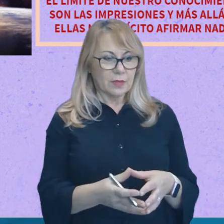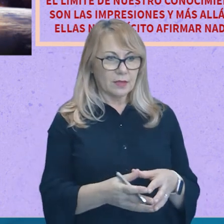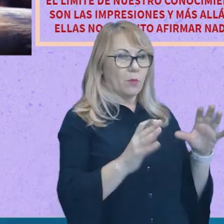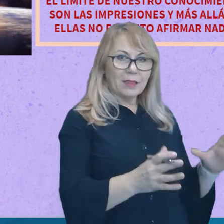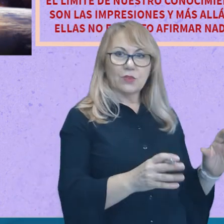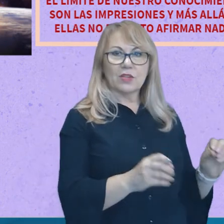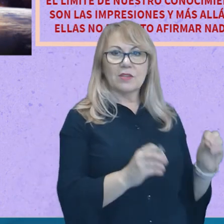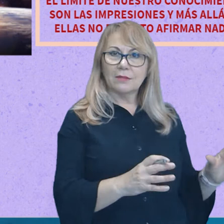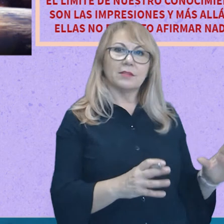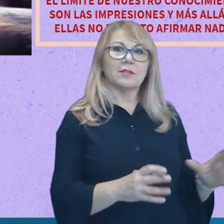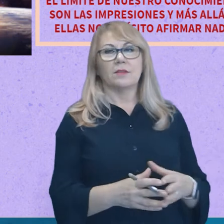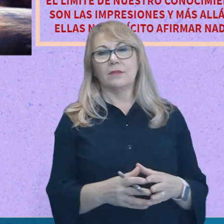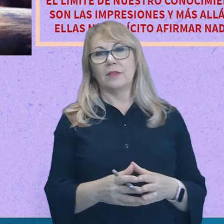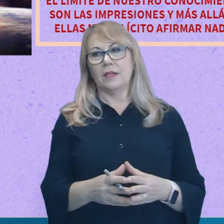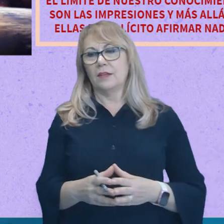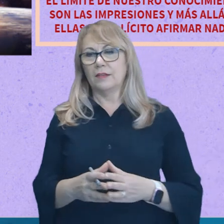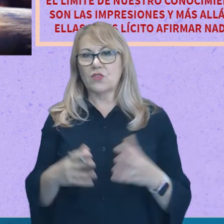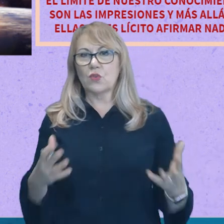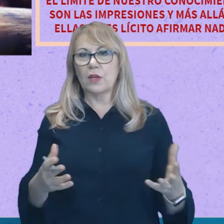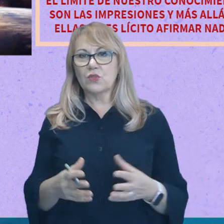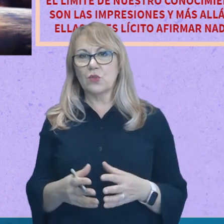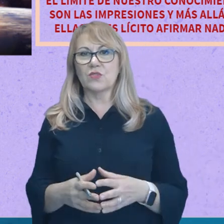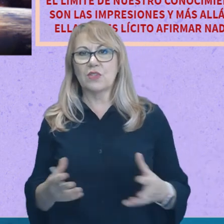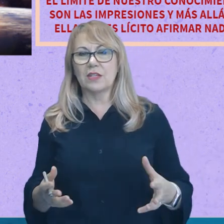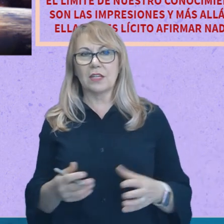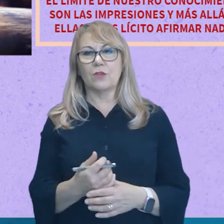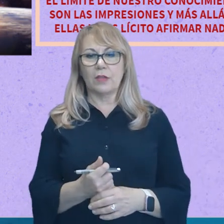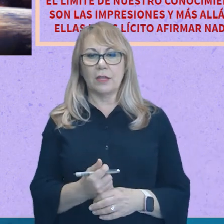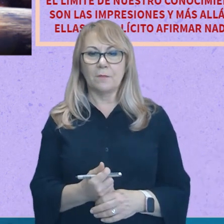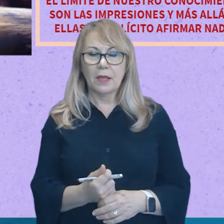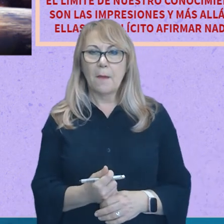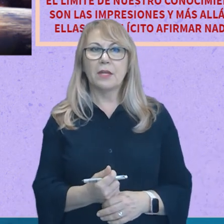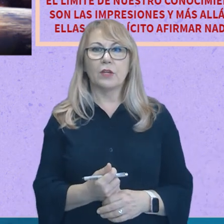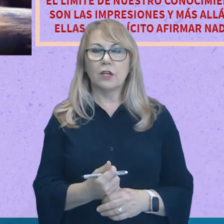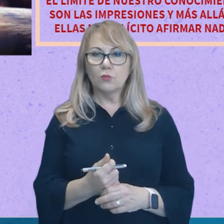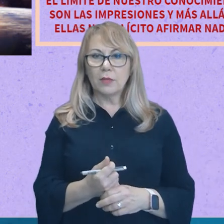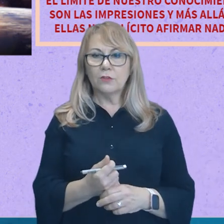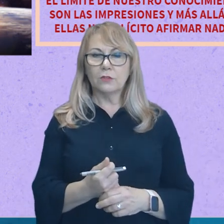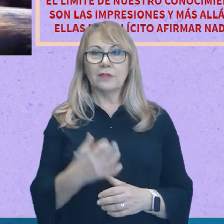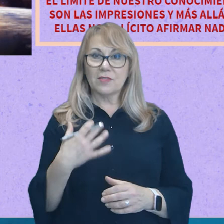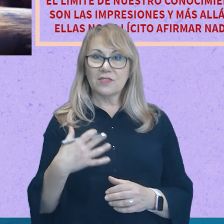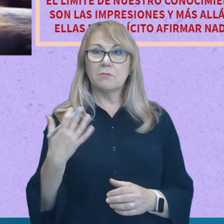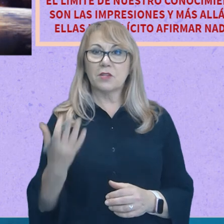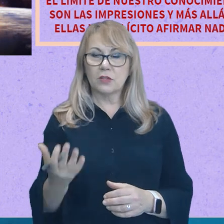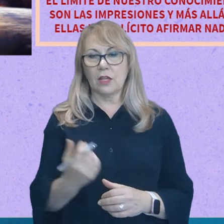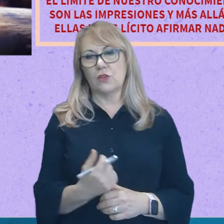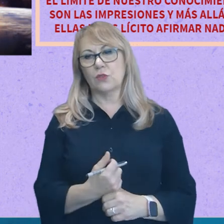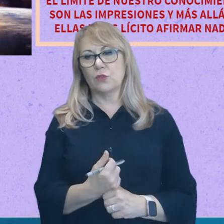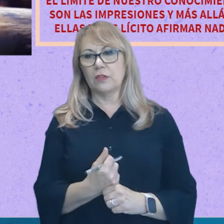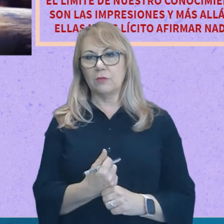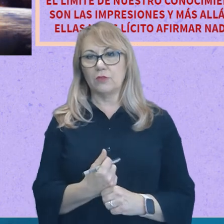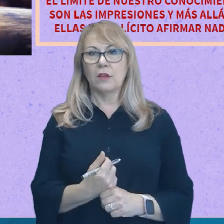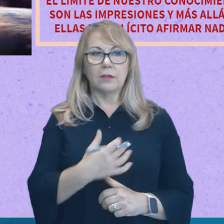percibimos momentos, instantes de esos objetos o de esos seres que nos rodean. Pero en ningún momento de esas impresiones